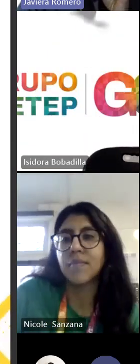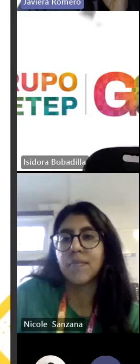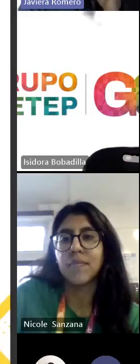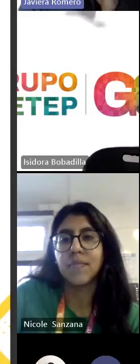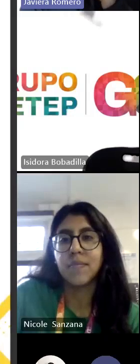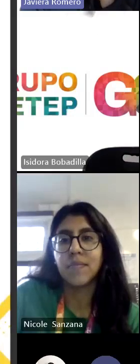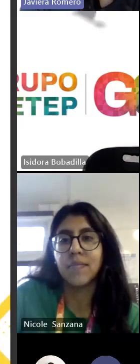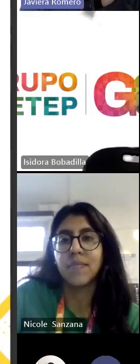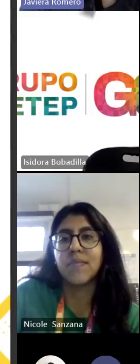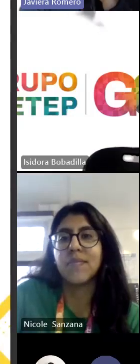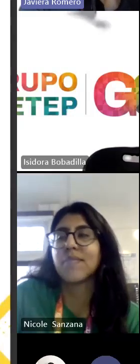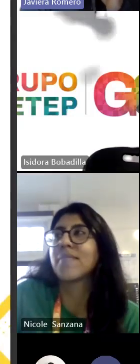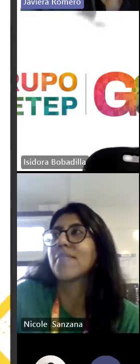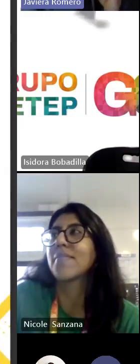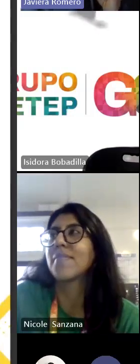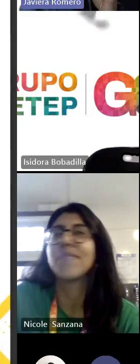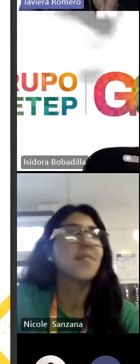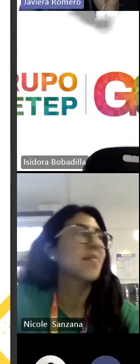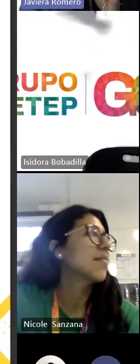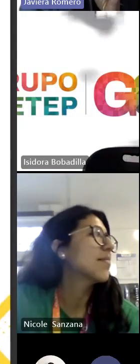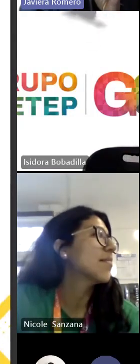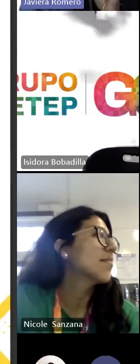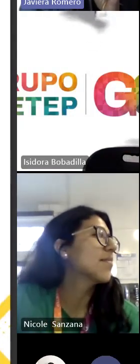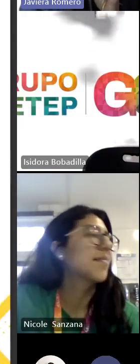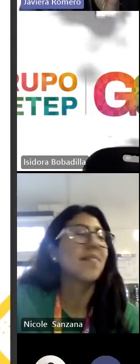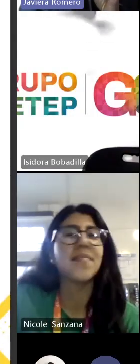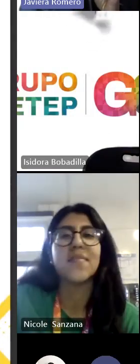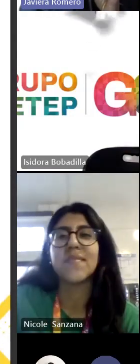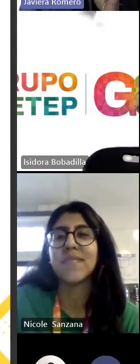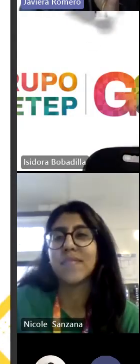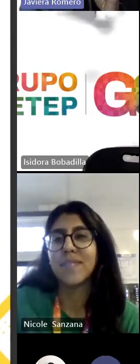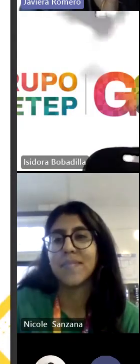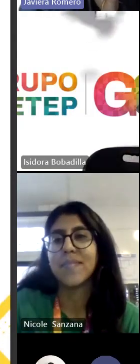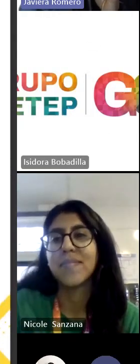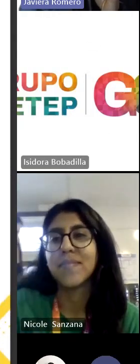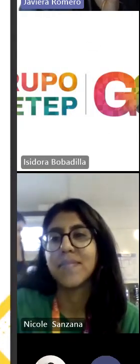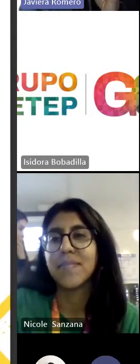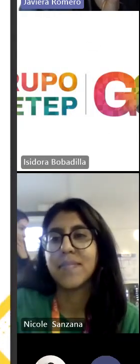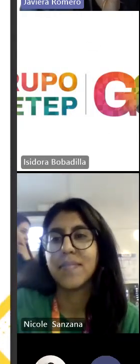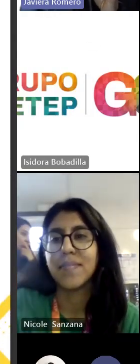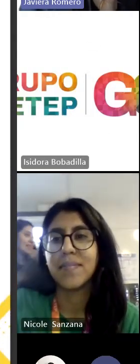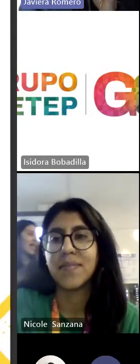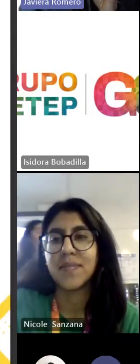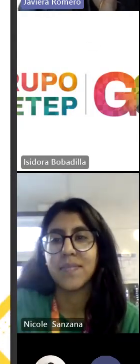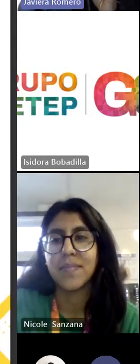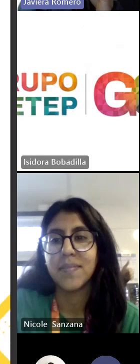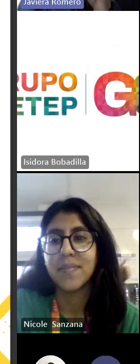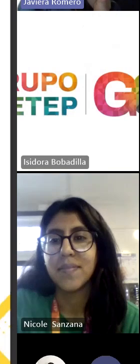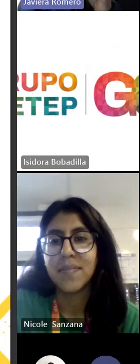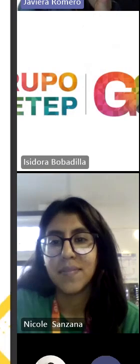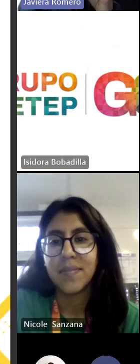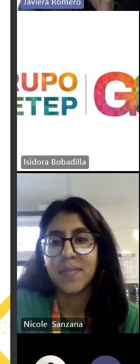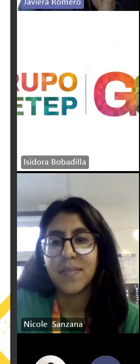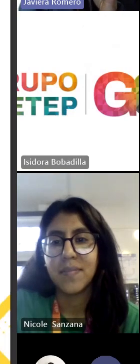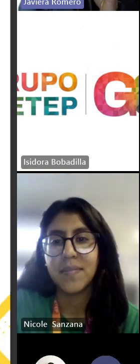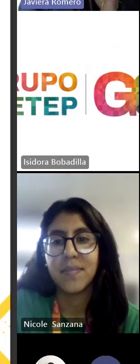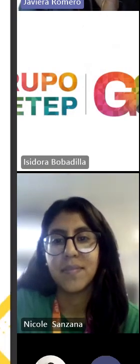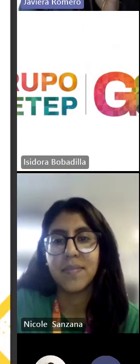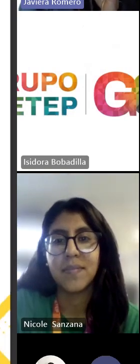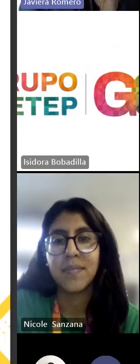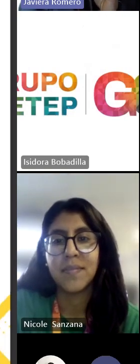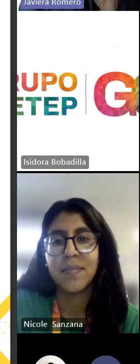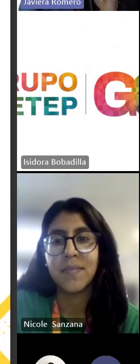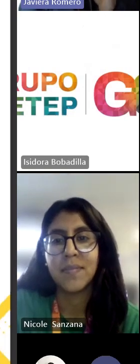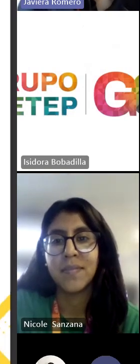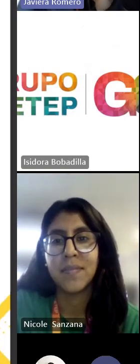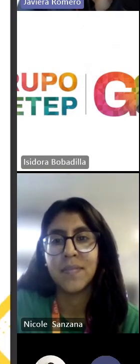en las señales de alerta directa, donde también podemos ver lo que el adolescente o el niño o niña habla o escribe, o